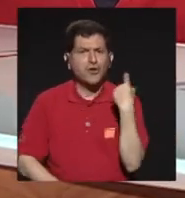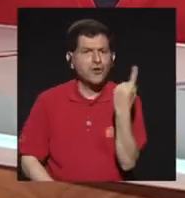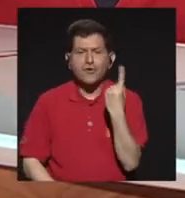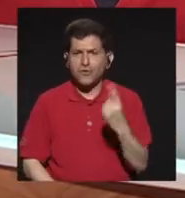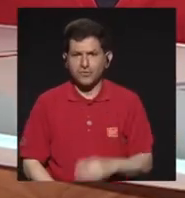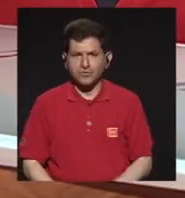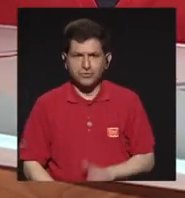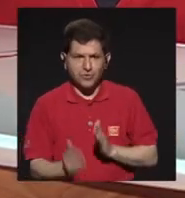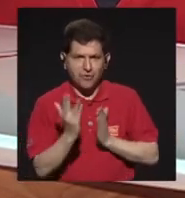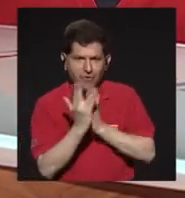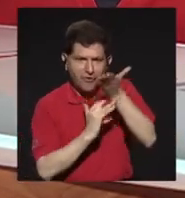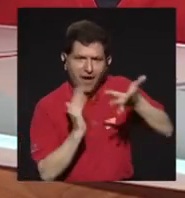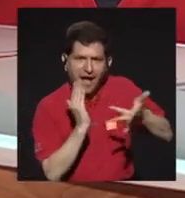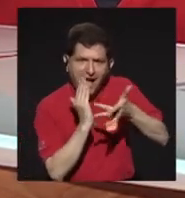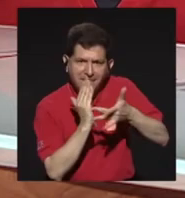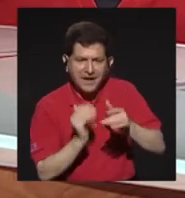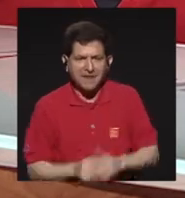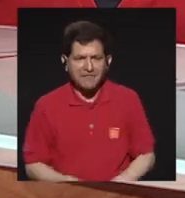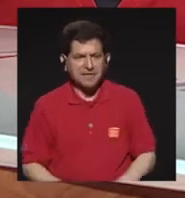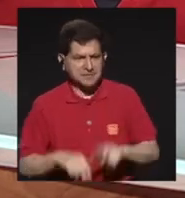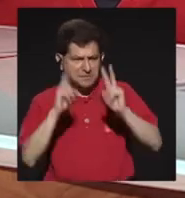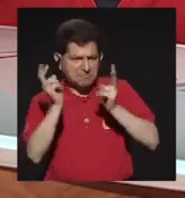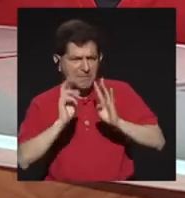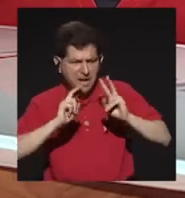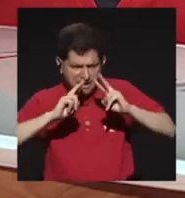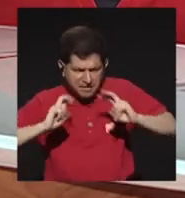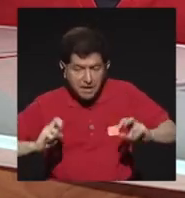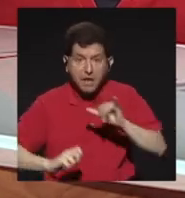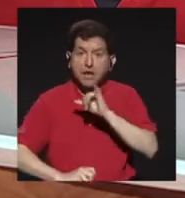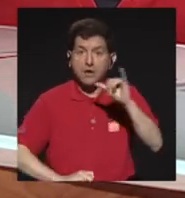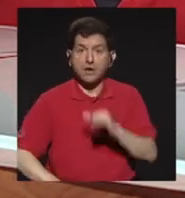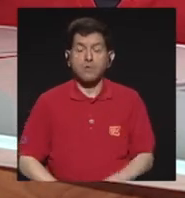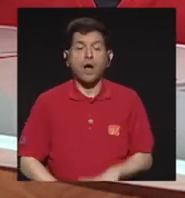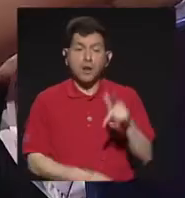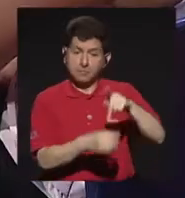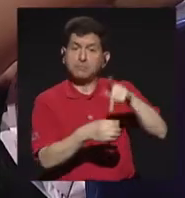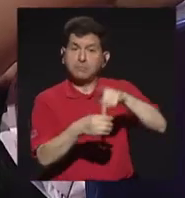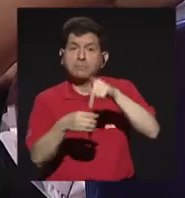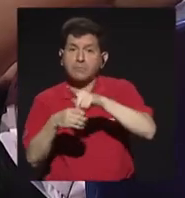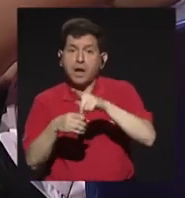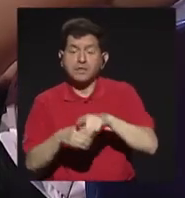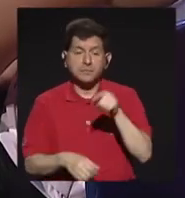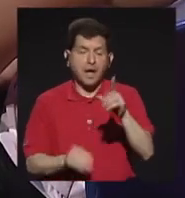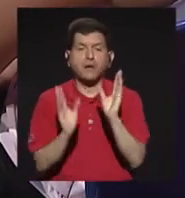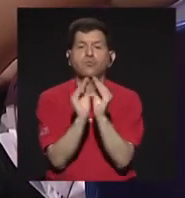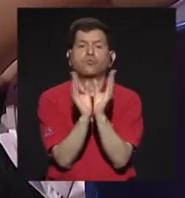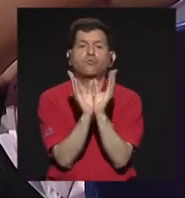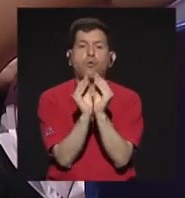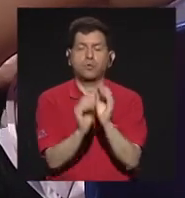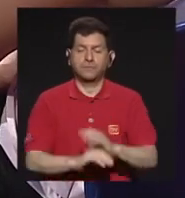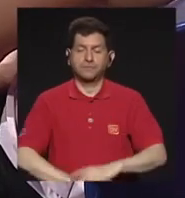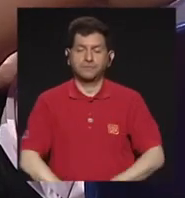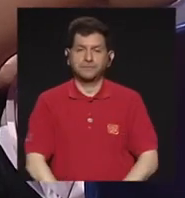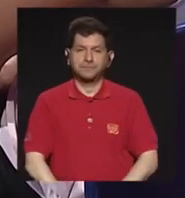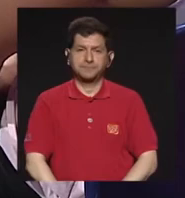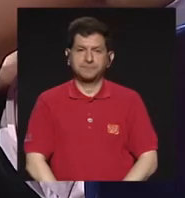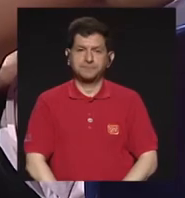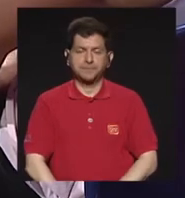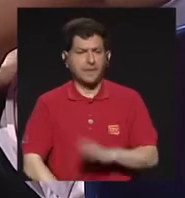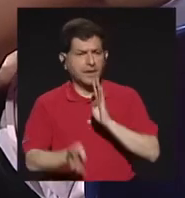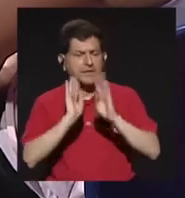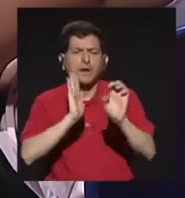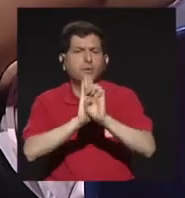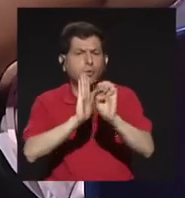a través de la tecnología a tocar ciertos temas, sino también a participar de ciertos foros también. Entonces se habló,